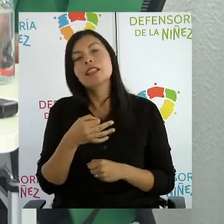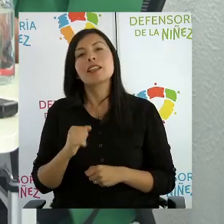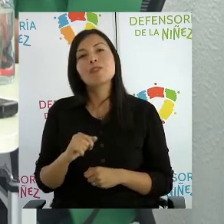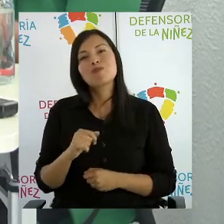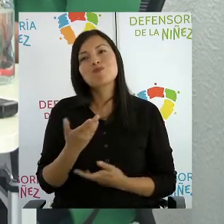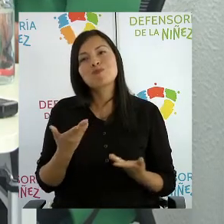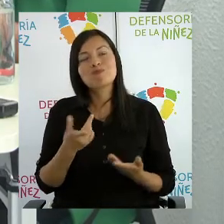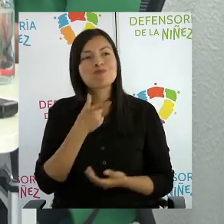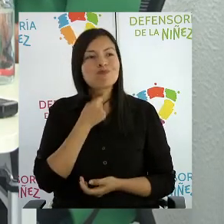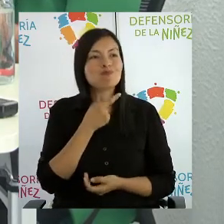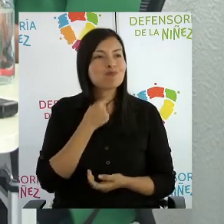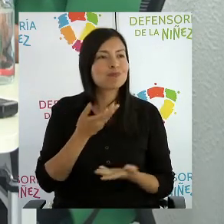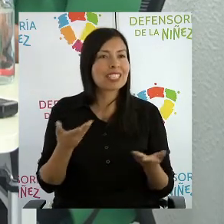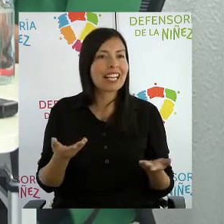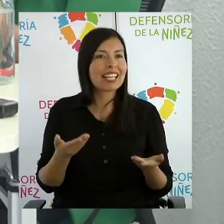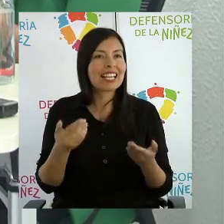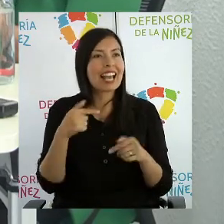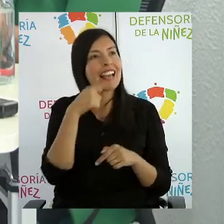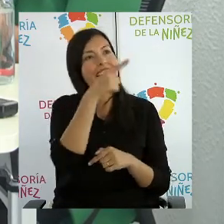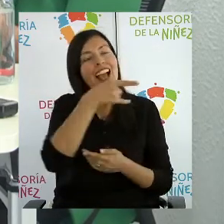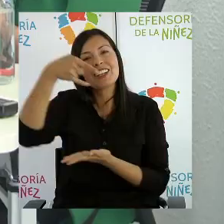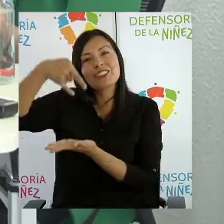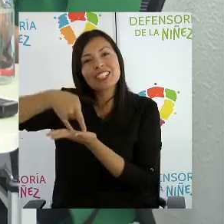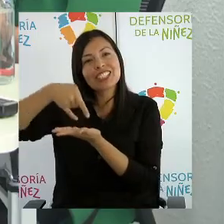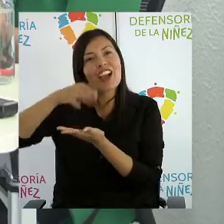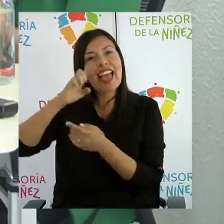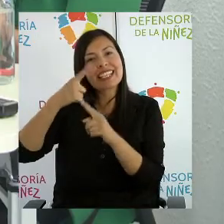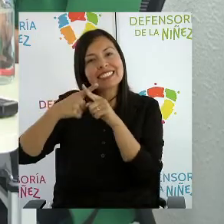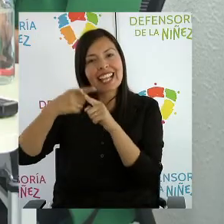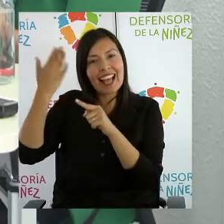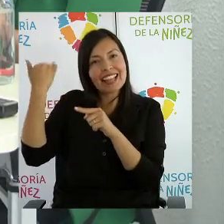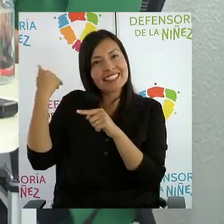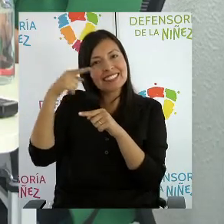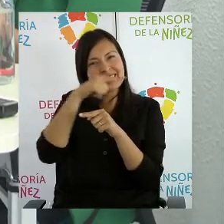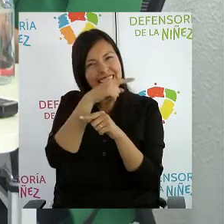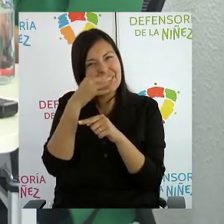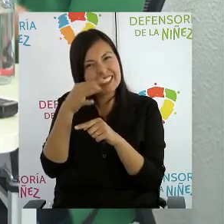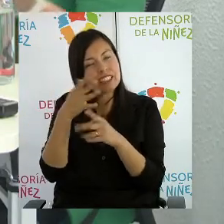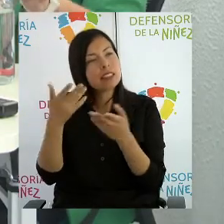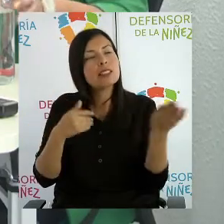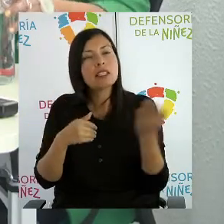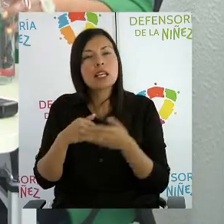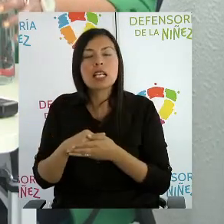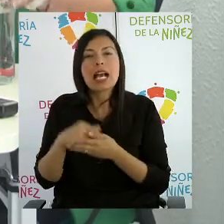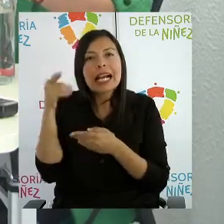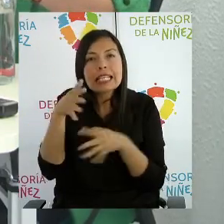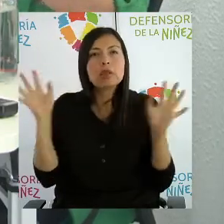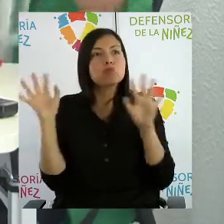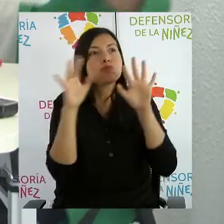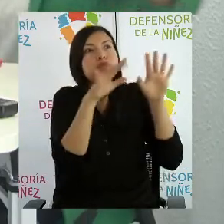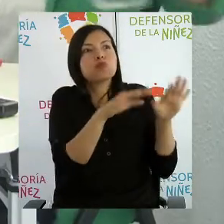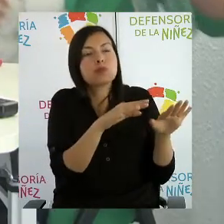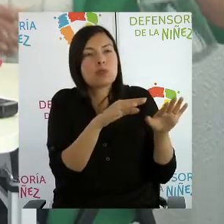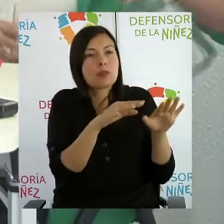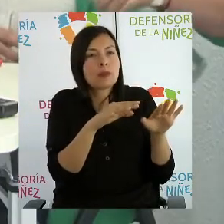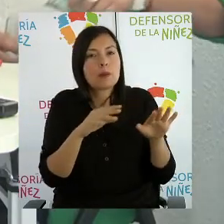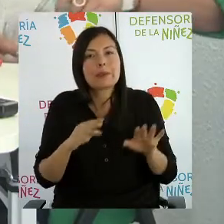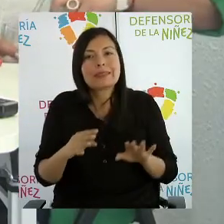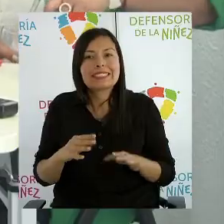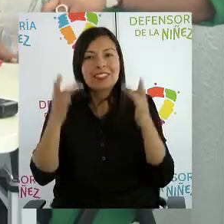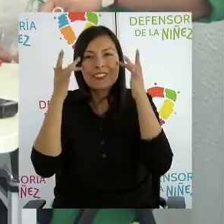hubiésemos querido tener esta ceremonia en el Congreso Nacional, que hubiésemos querido tener una conmemoración que nos permitiera